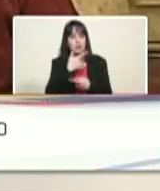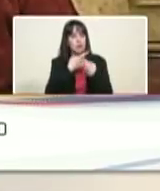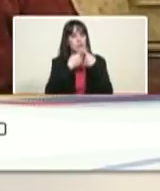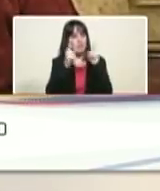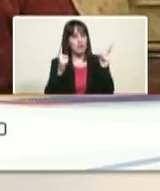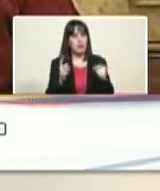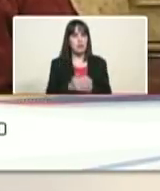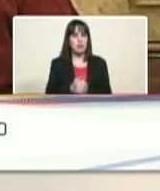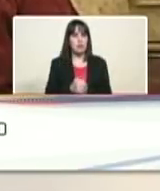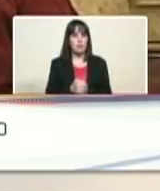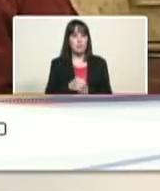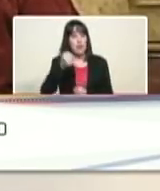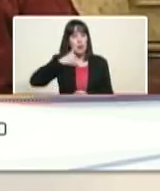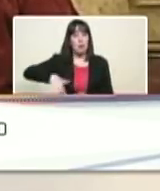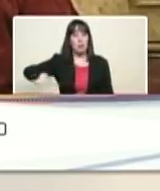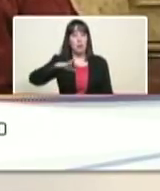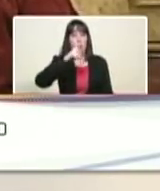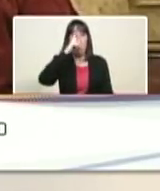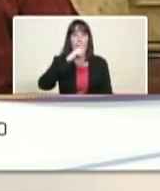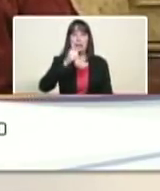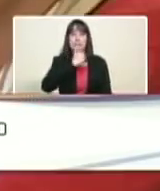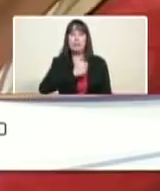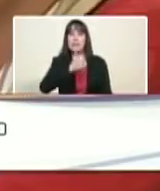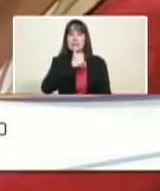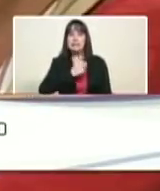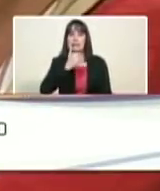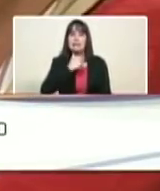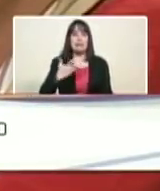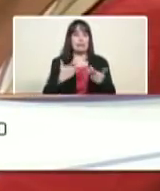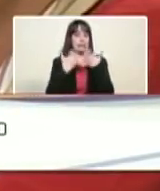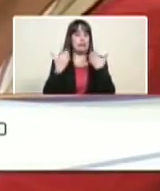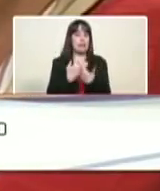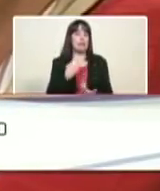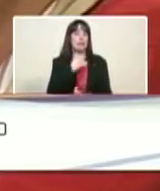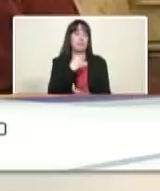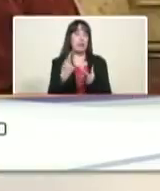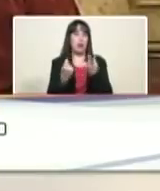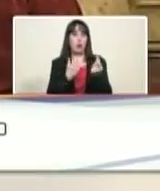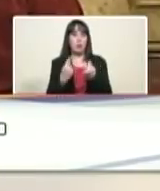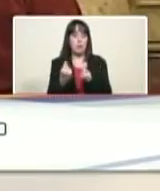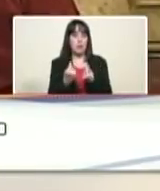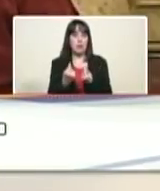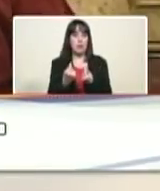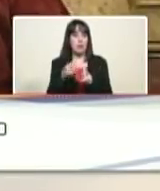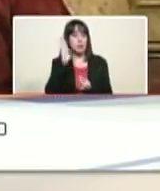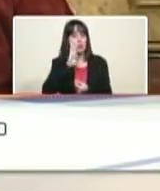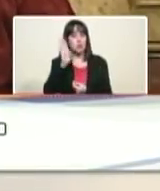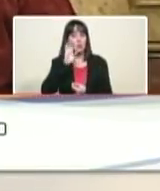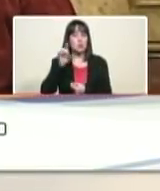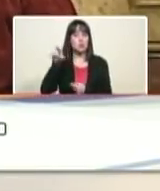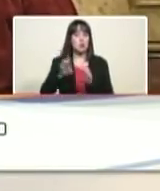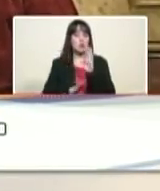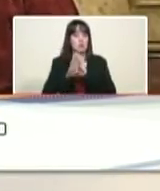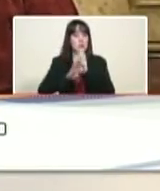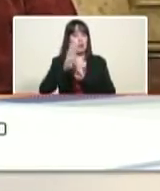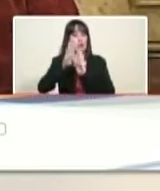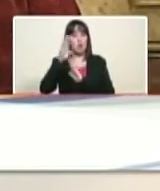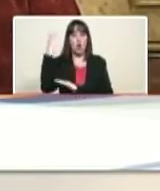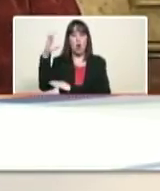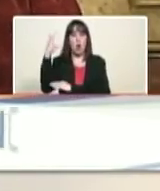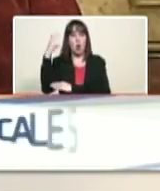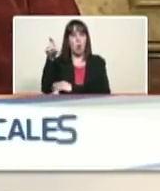resistido años de guerra económica, cruel, sucia, que nos han desarrollado desde